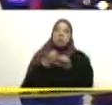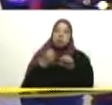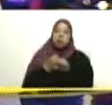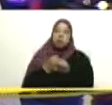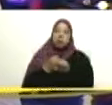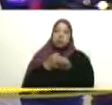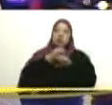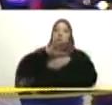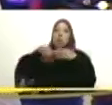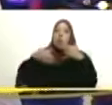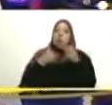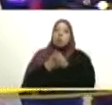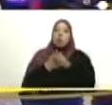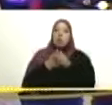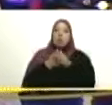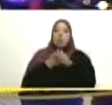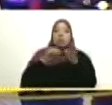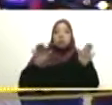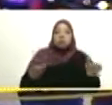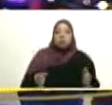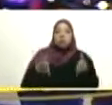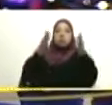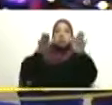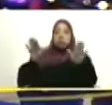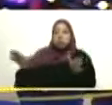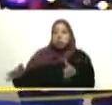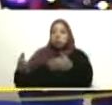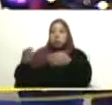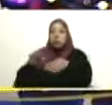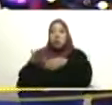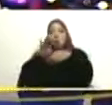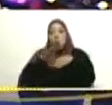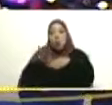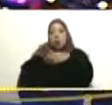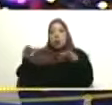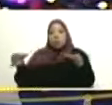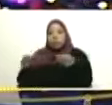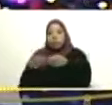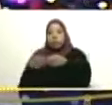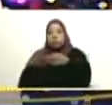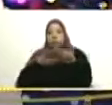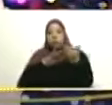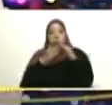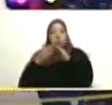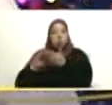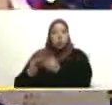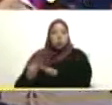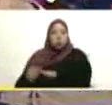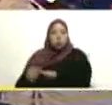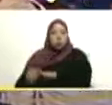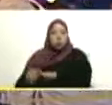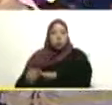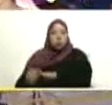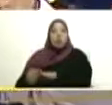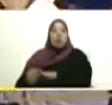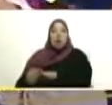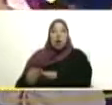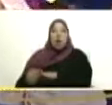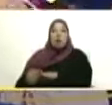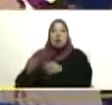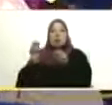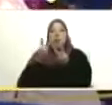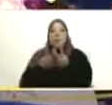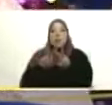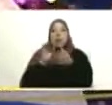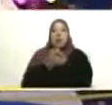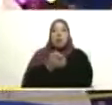en todos los urbanismos de las brigadas de mantenimiento comunitario, para que sea el poder del